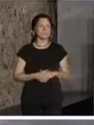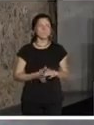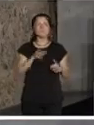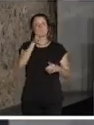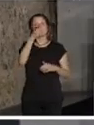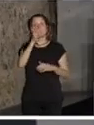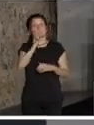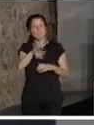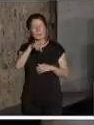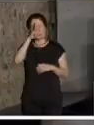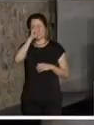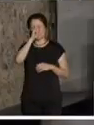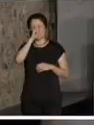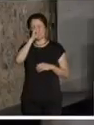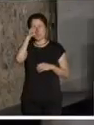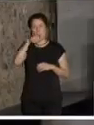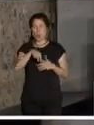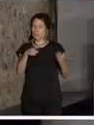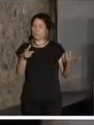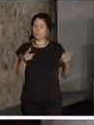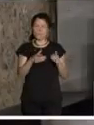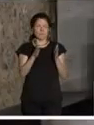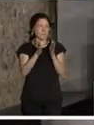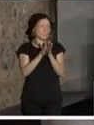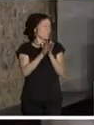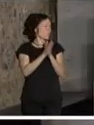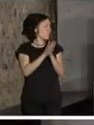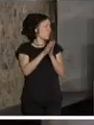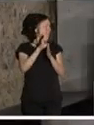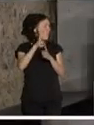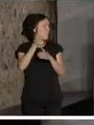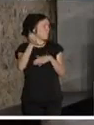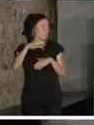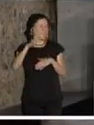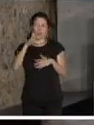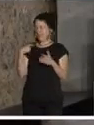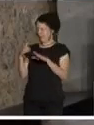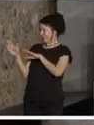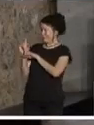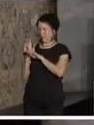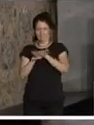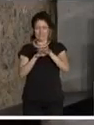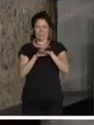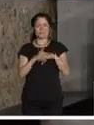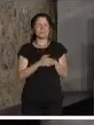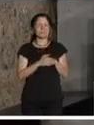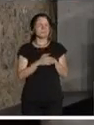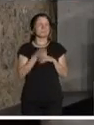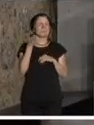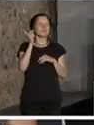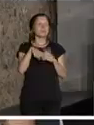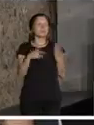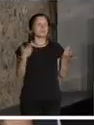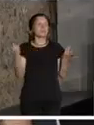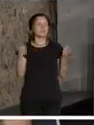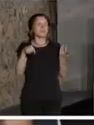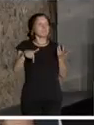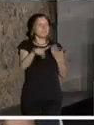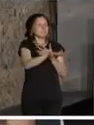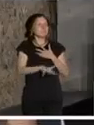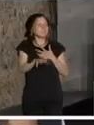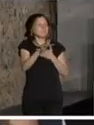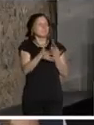también quiero acordarme hoy como mi compañero patcher que te tapo Bueno pues de dónde estamos